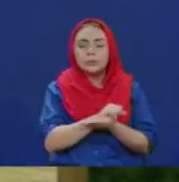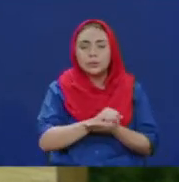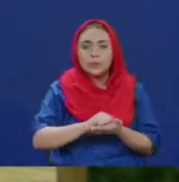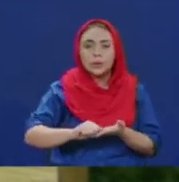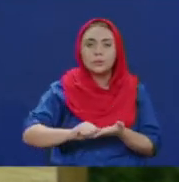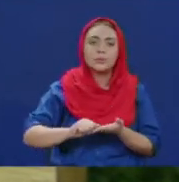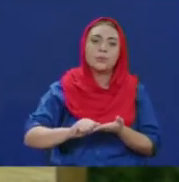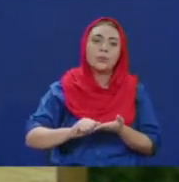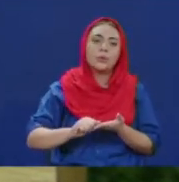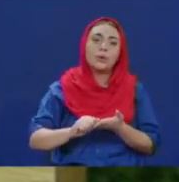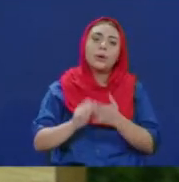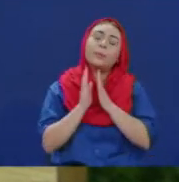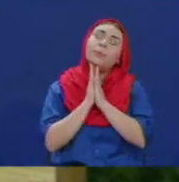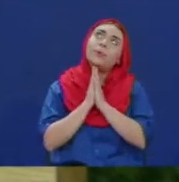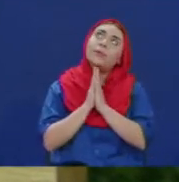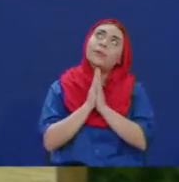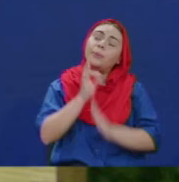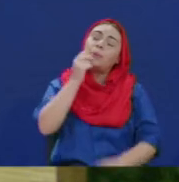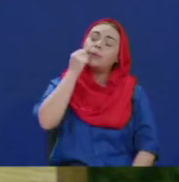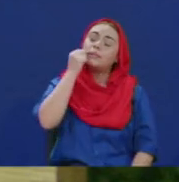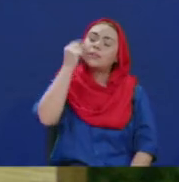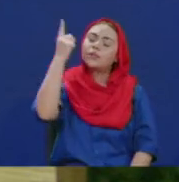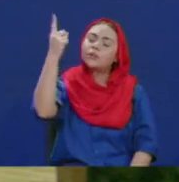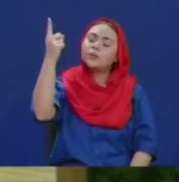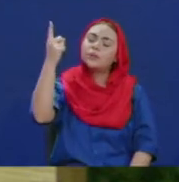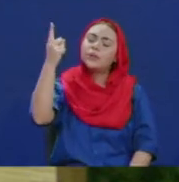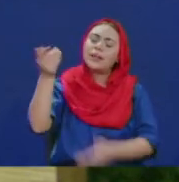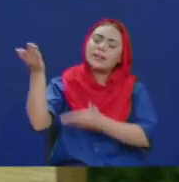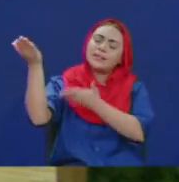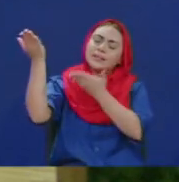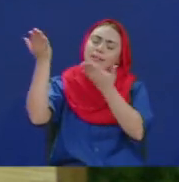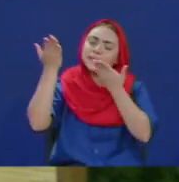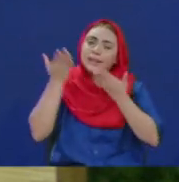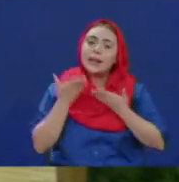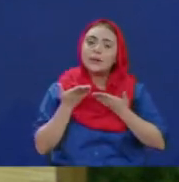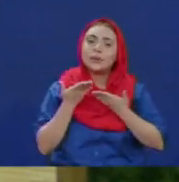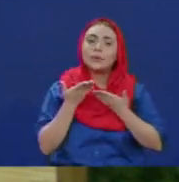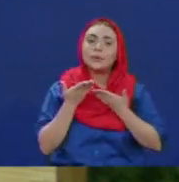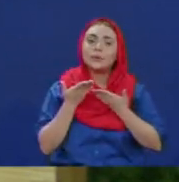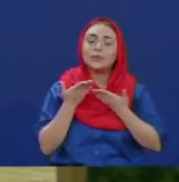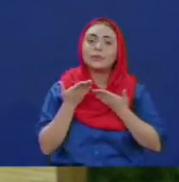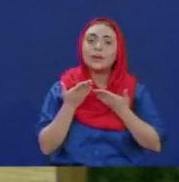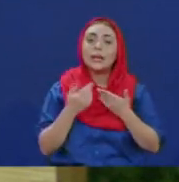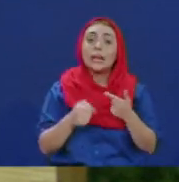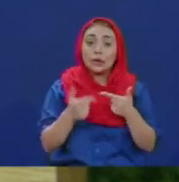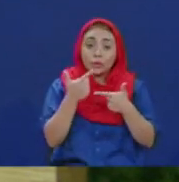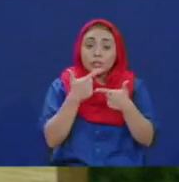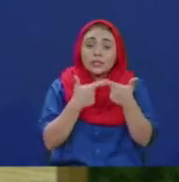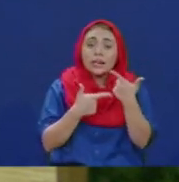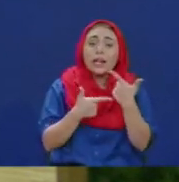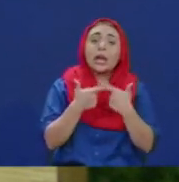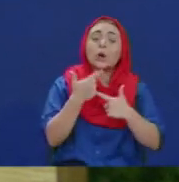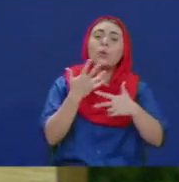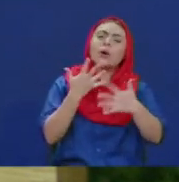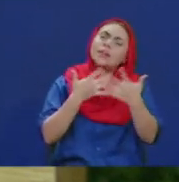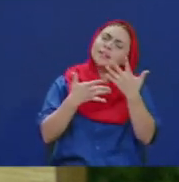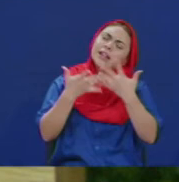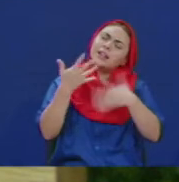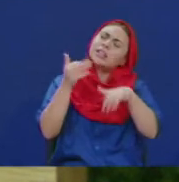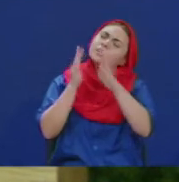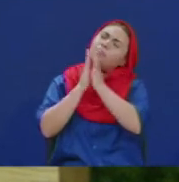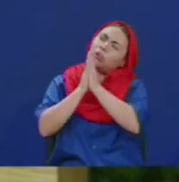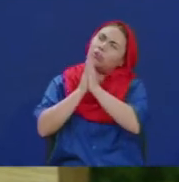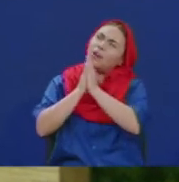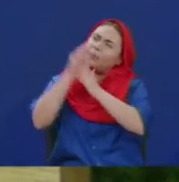nuestro lenguaje espiritual que nos has enseñado, nos liberta de tantas cosas. Permite que descienda sobre